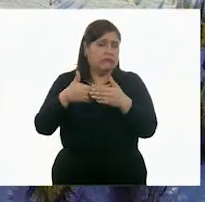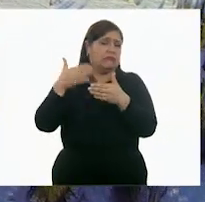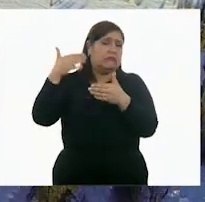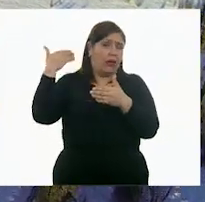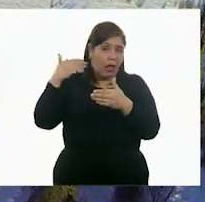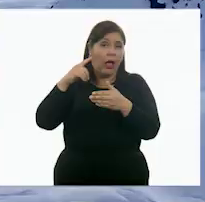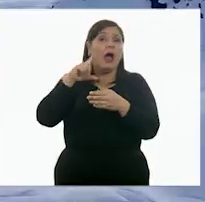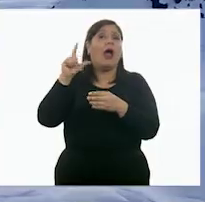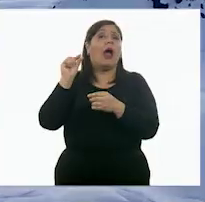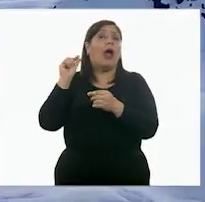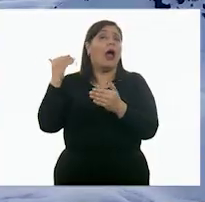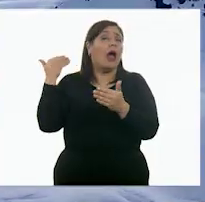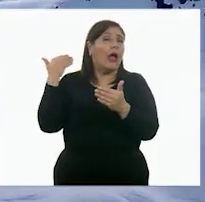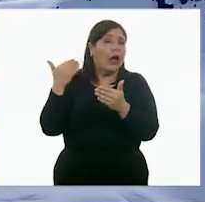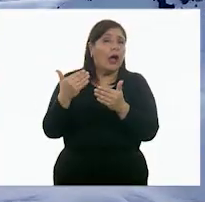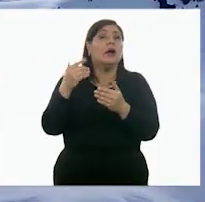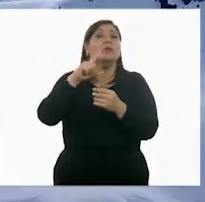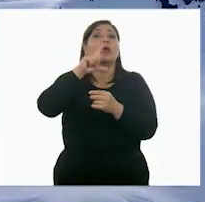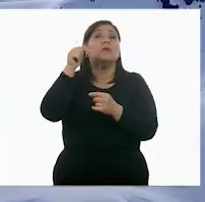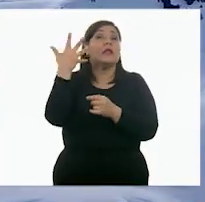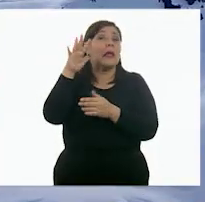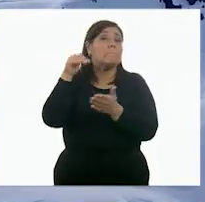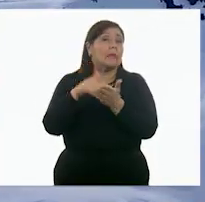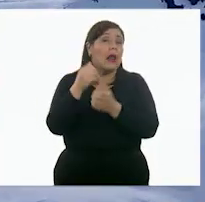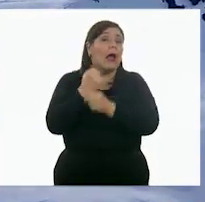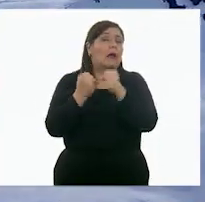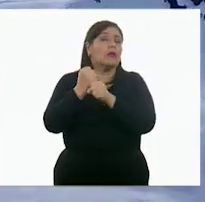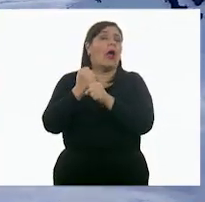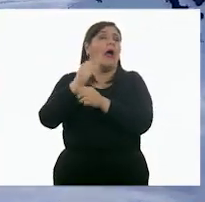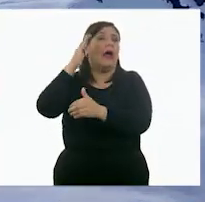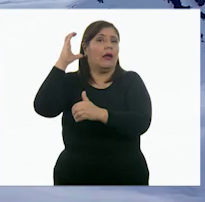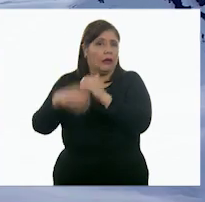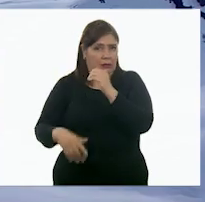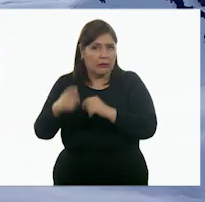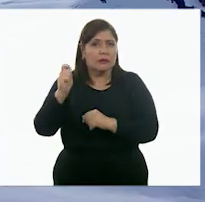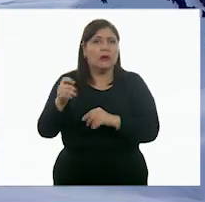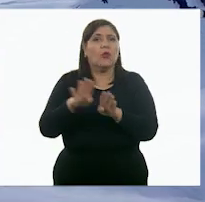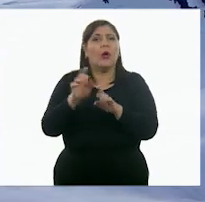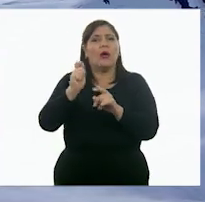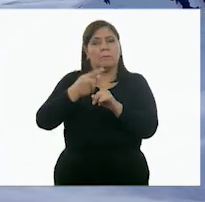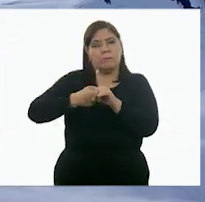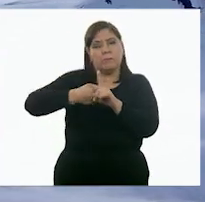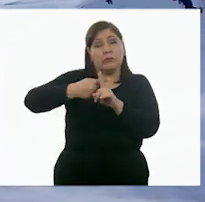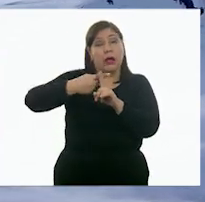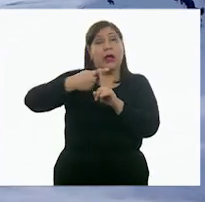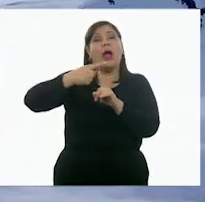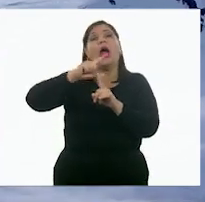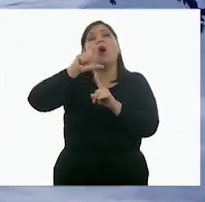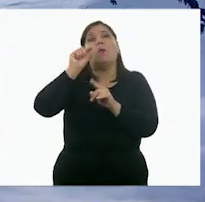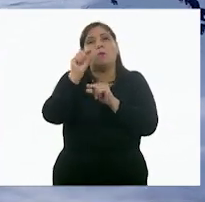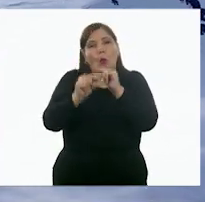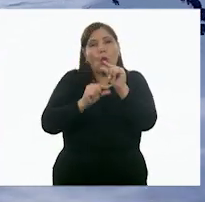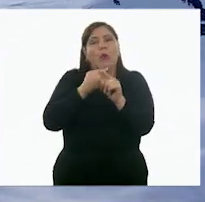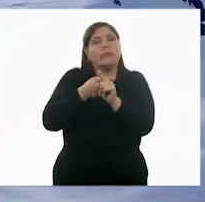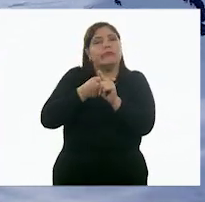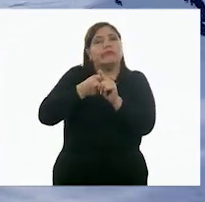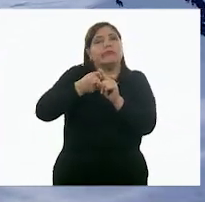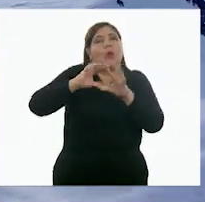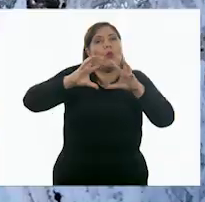terminó hace apenas 10.000 años, cuando la temperatura general del planeta comenzó a aumentar.